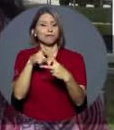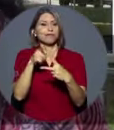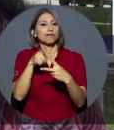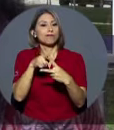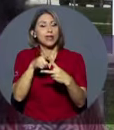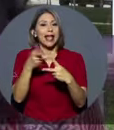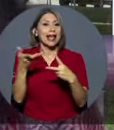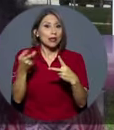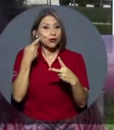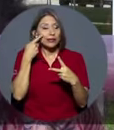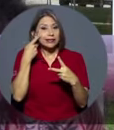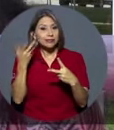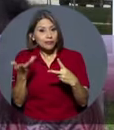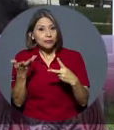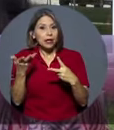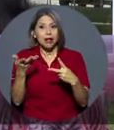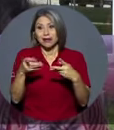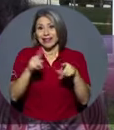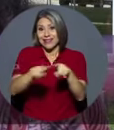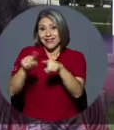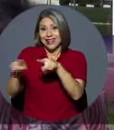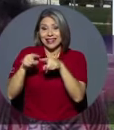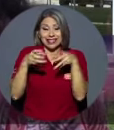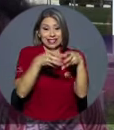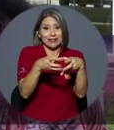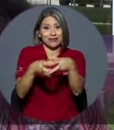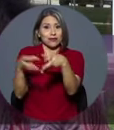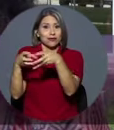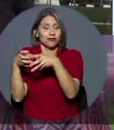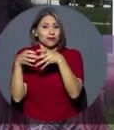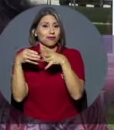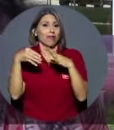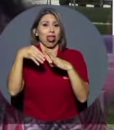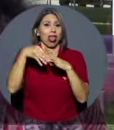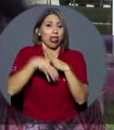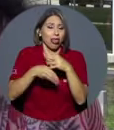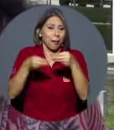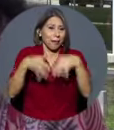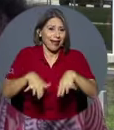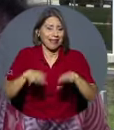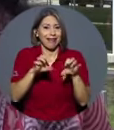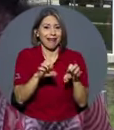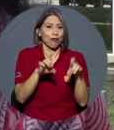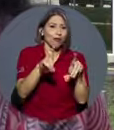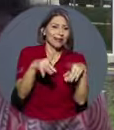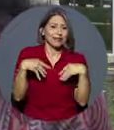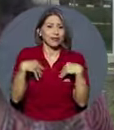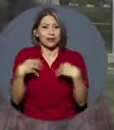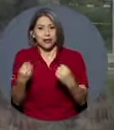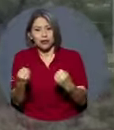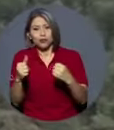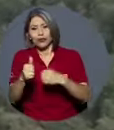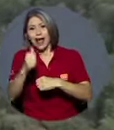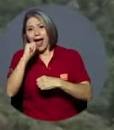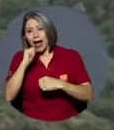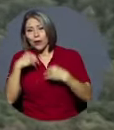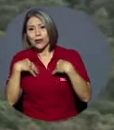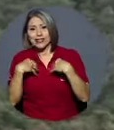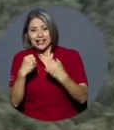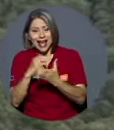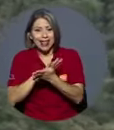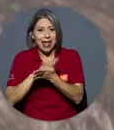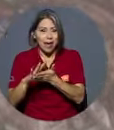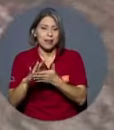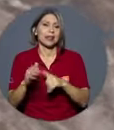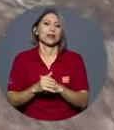lo que es la pérdida para los sectores específicamente, educación, salud, agua y